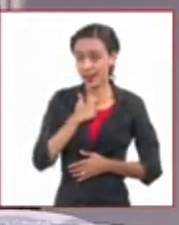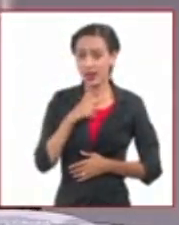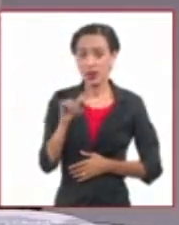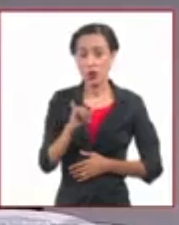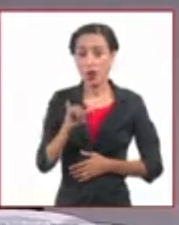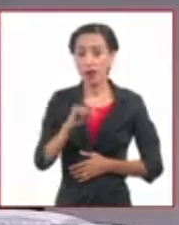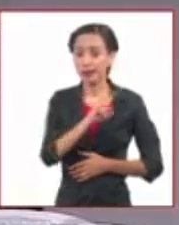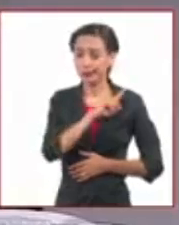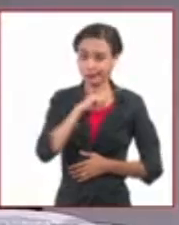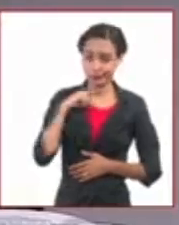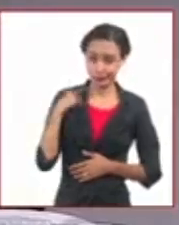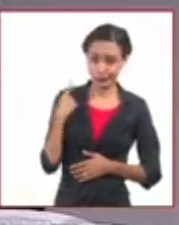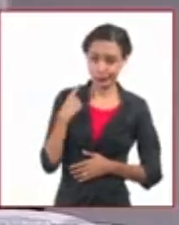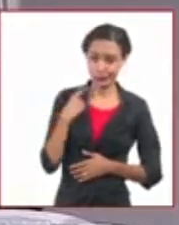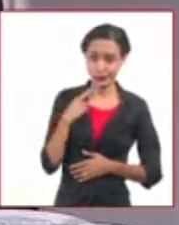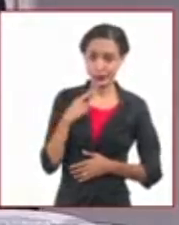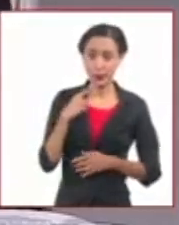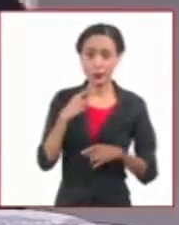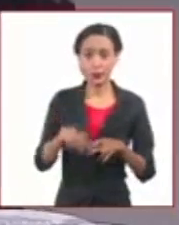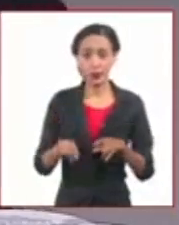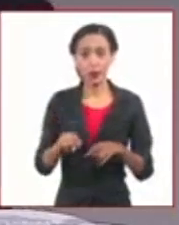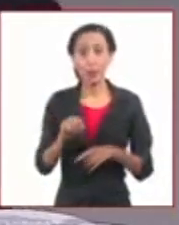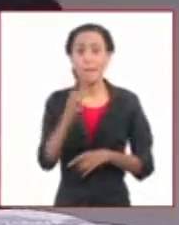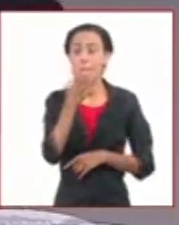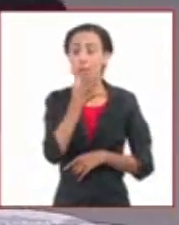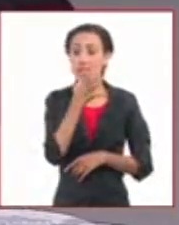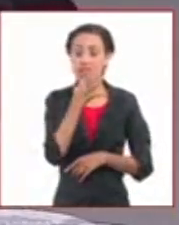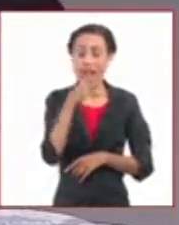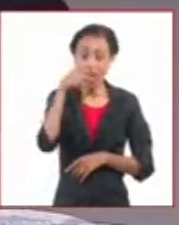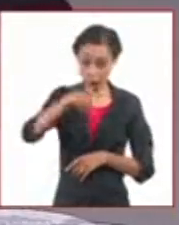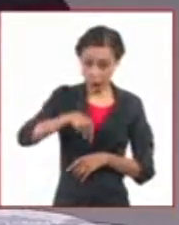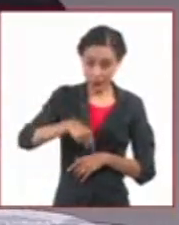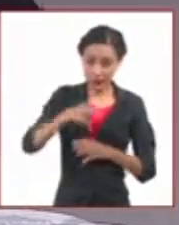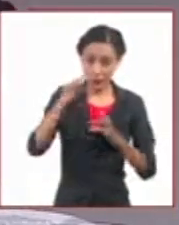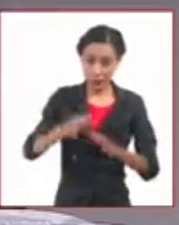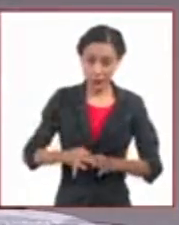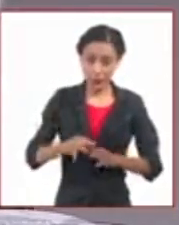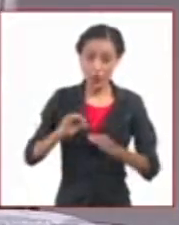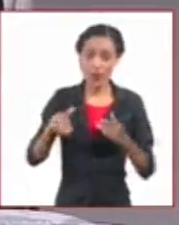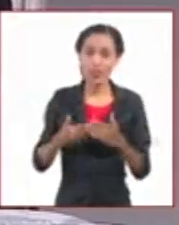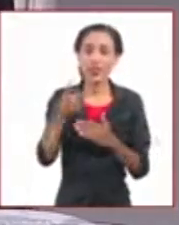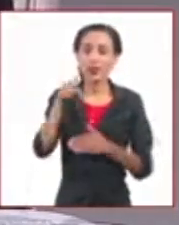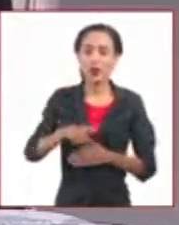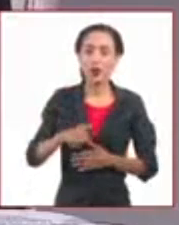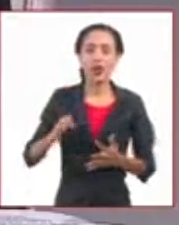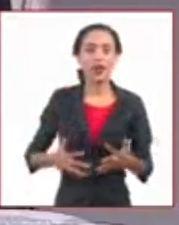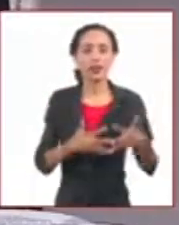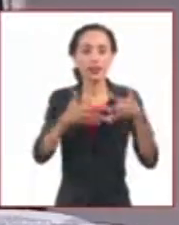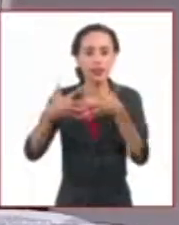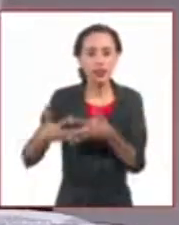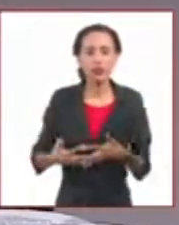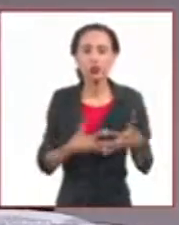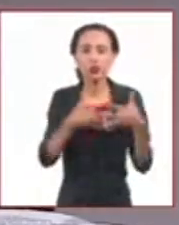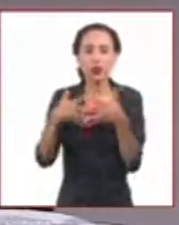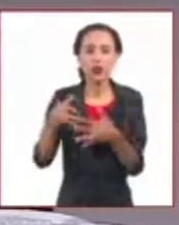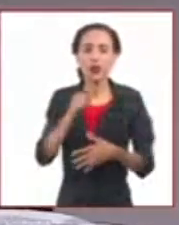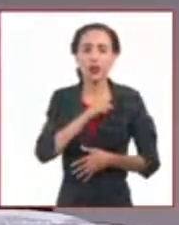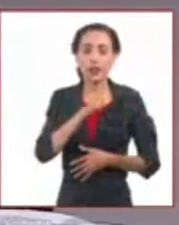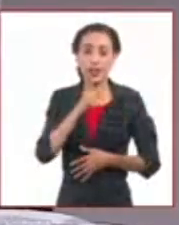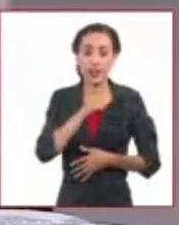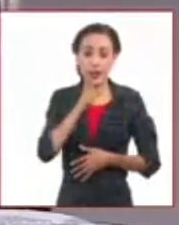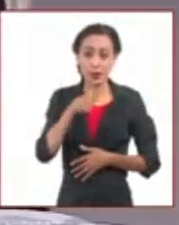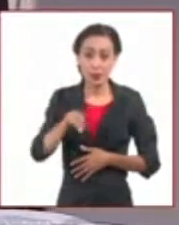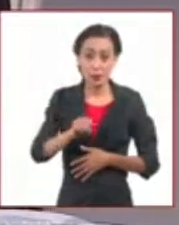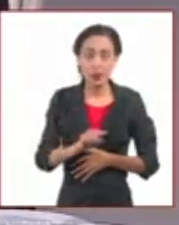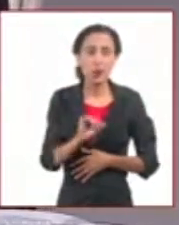mar del plata pero que tal parecía que actualmente en el día de hoy eeuu quería que el veneno que